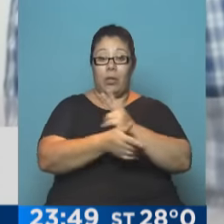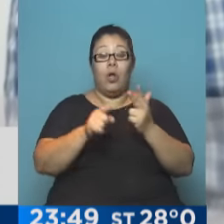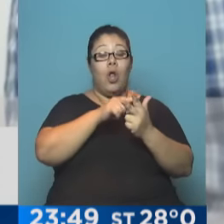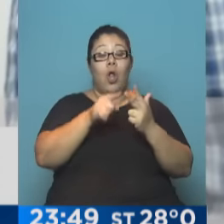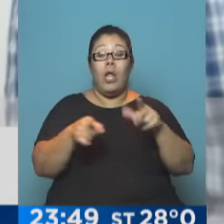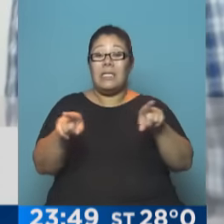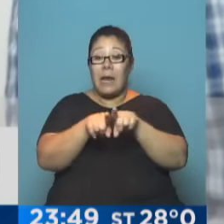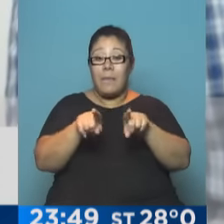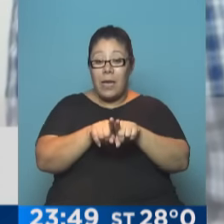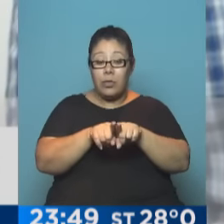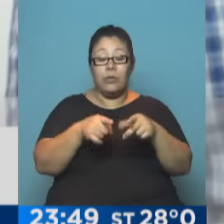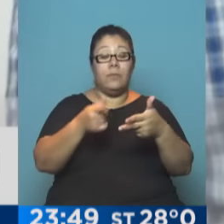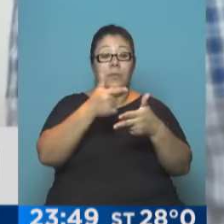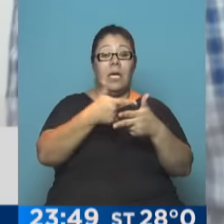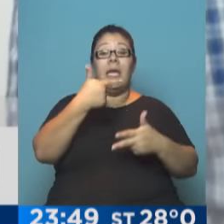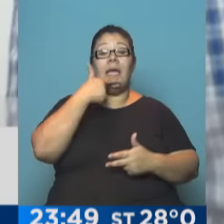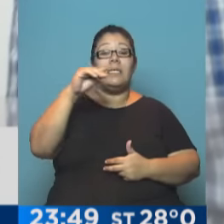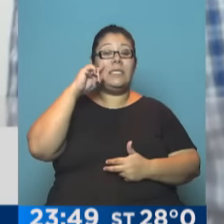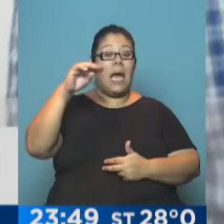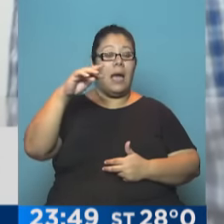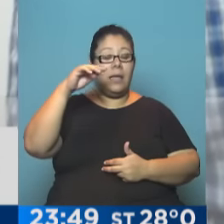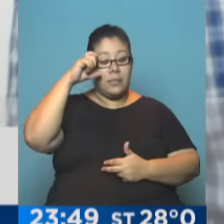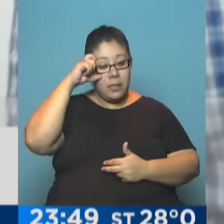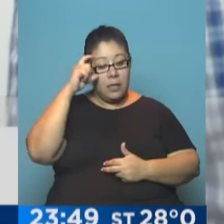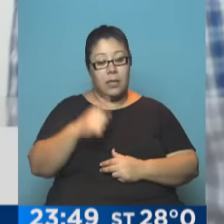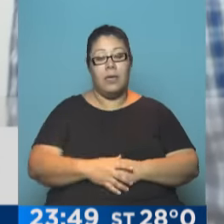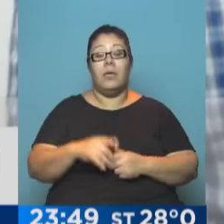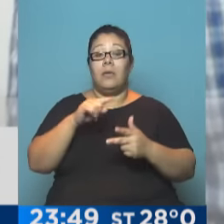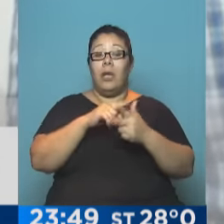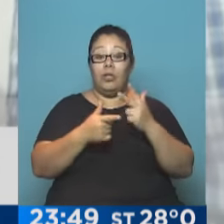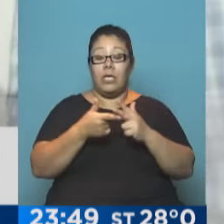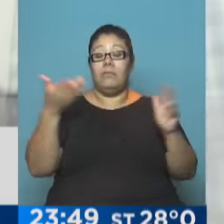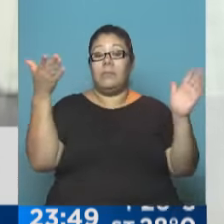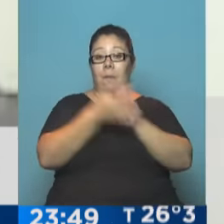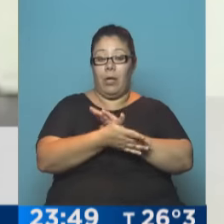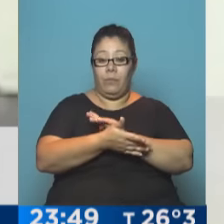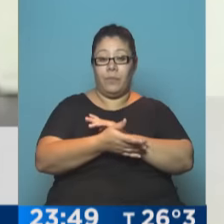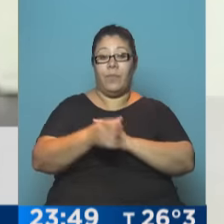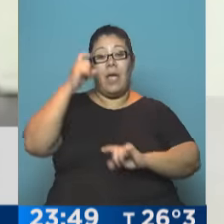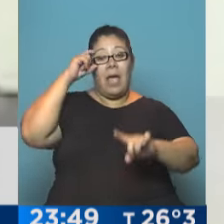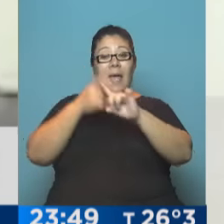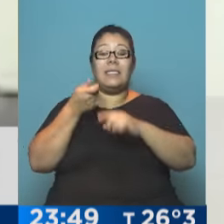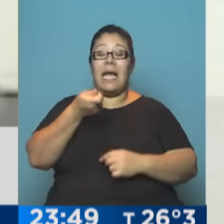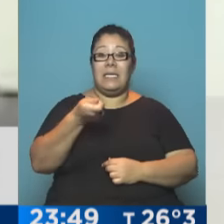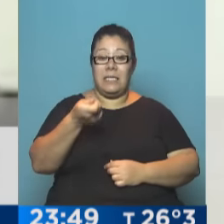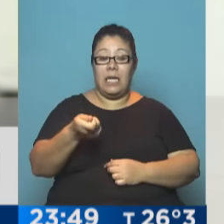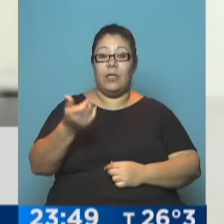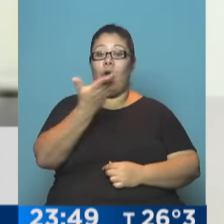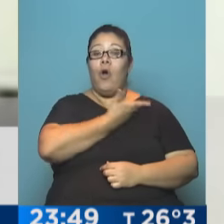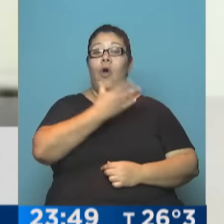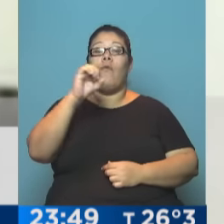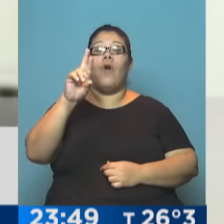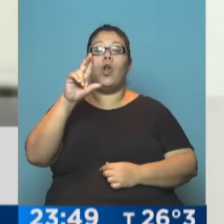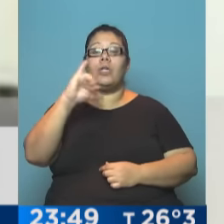de General Rodríguez en el marco del tráfico de efedrina, en donde fueron asesinados Sebastián Forza y sus 2 socios, Leopoldo